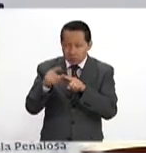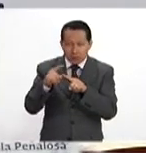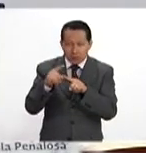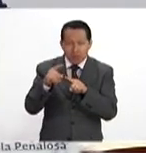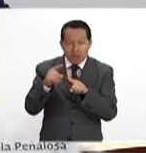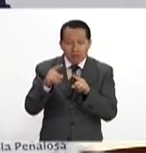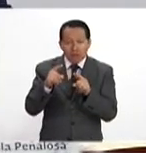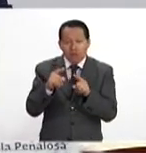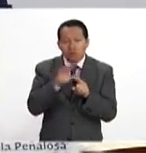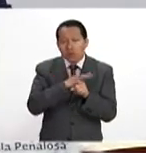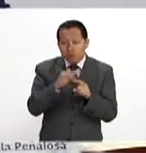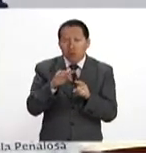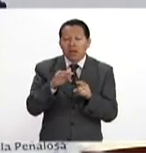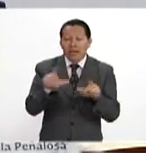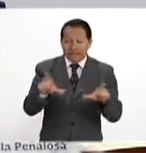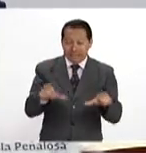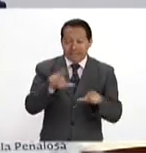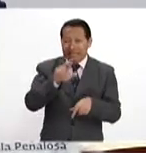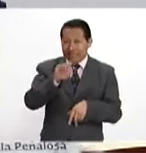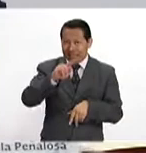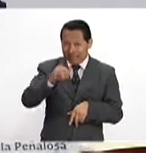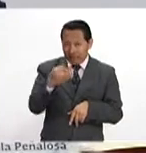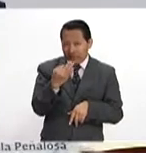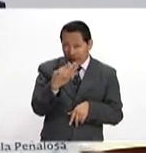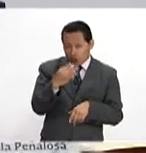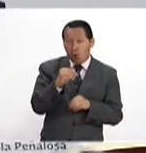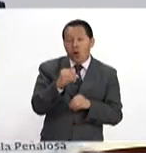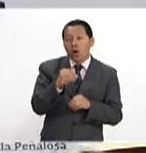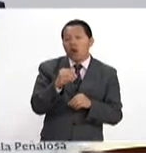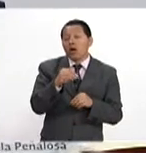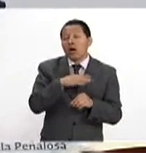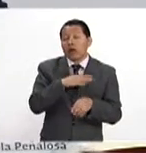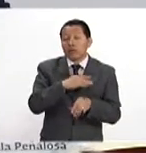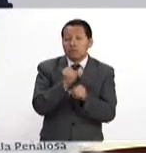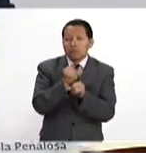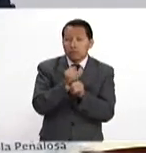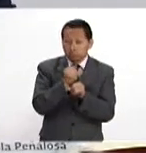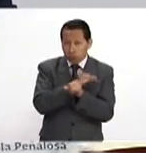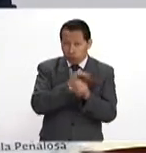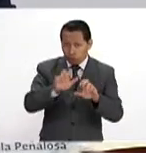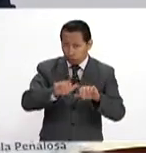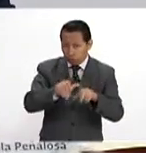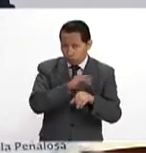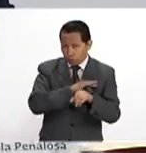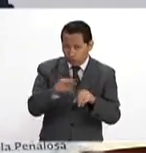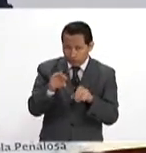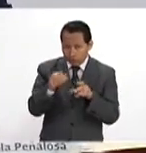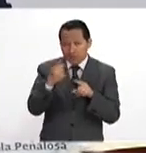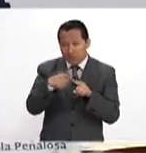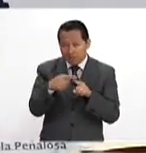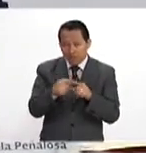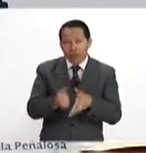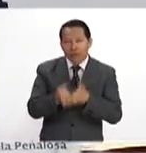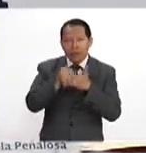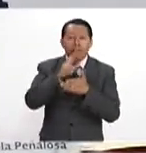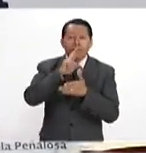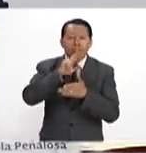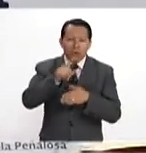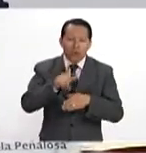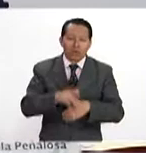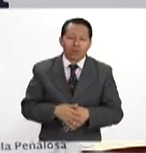receta resurtible, receta electrónica, y eso ha ayudado a mejorar la